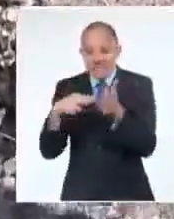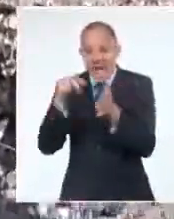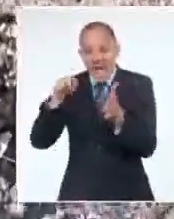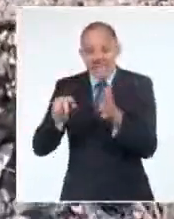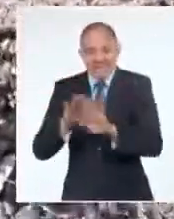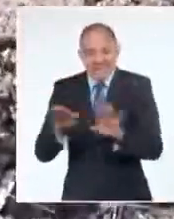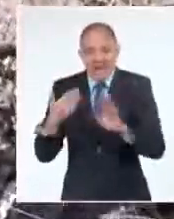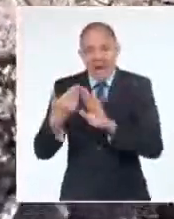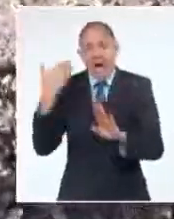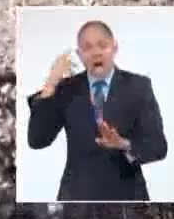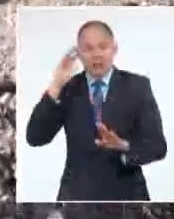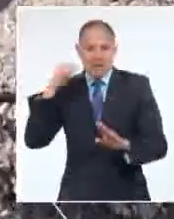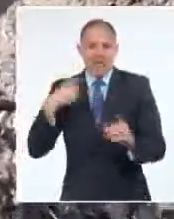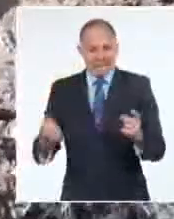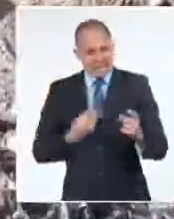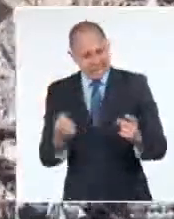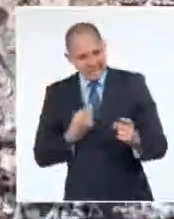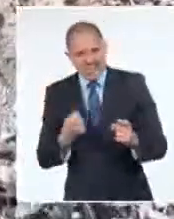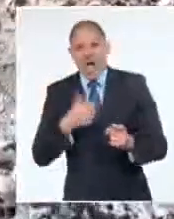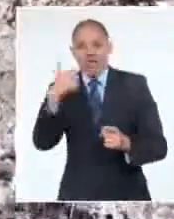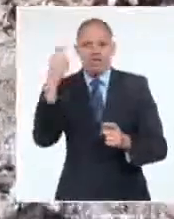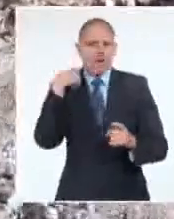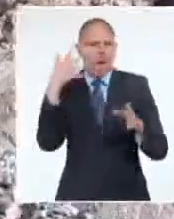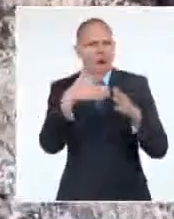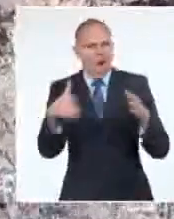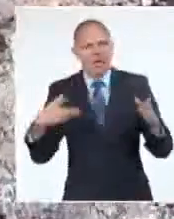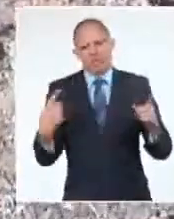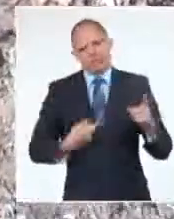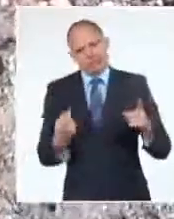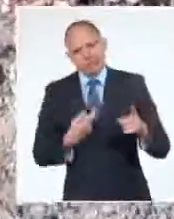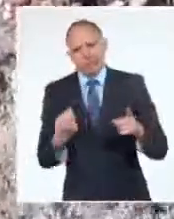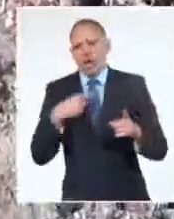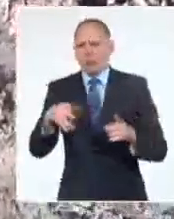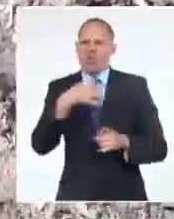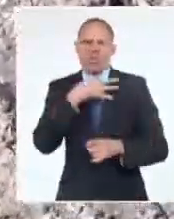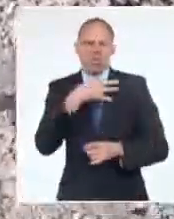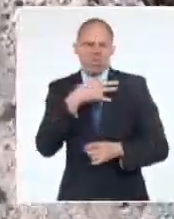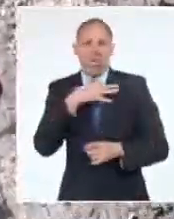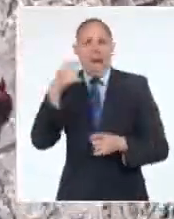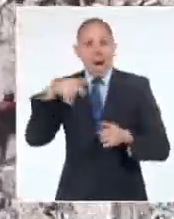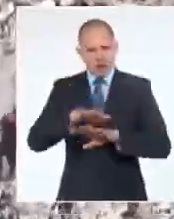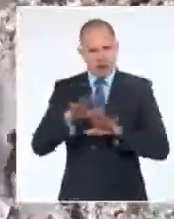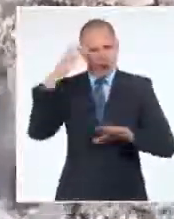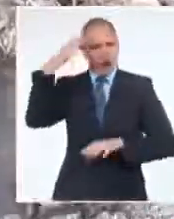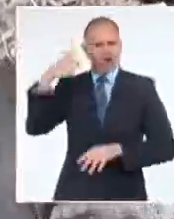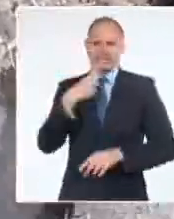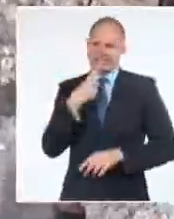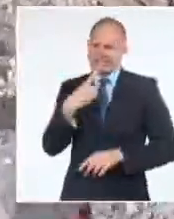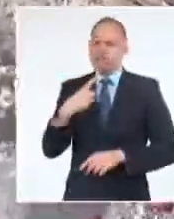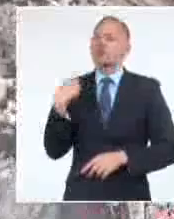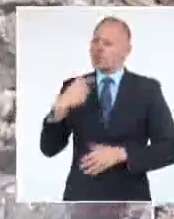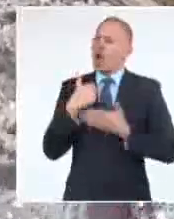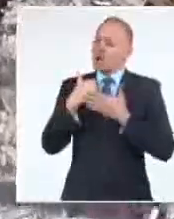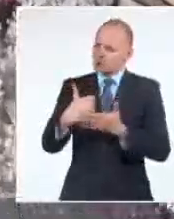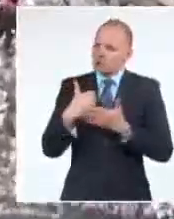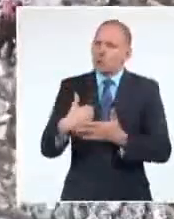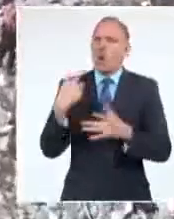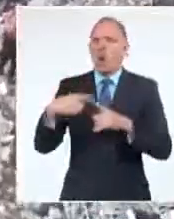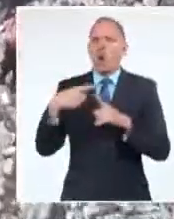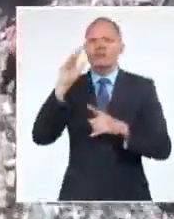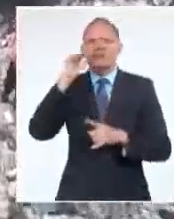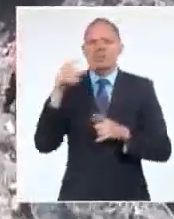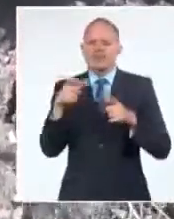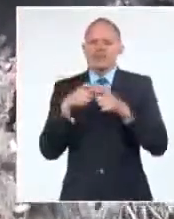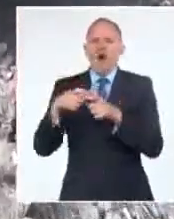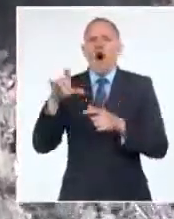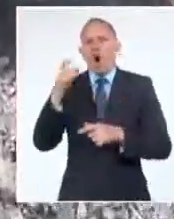nación golpeada, usted lo sabe, por una década de guerra. El gobierno de Damasco expresó su disposición a colaborar con las agencias de Naciones Unidas para la